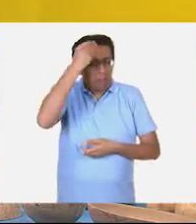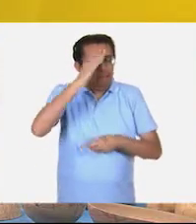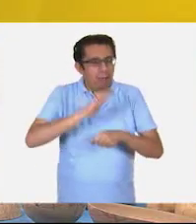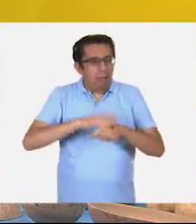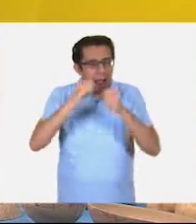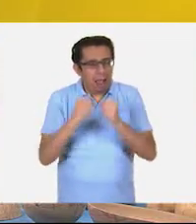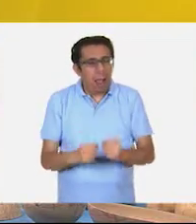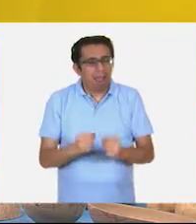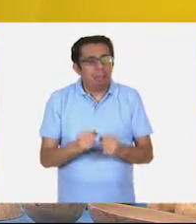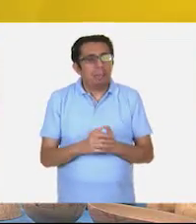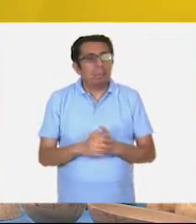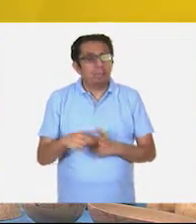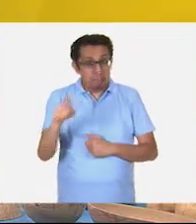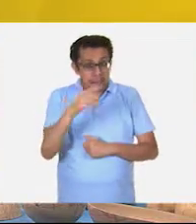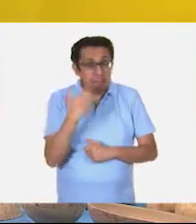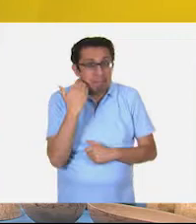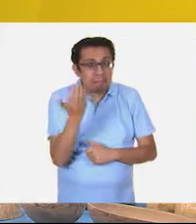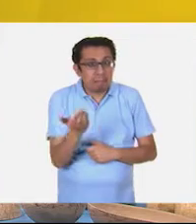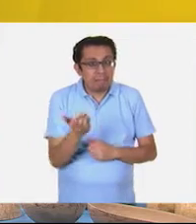hoy. ¿Se animan?